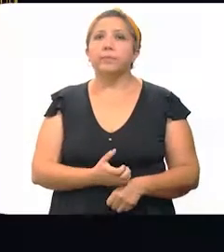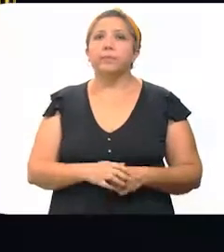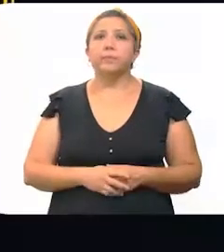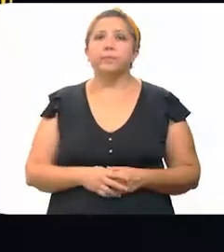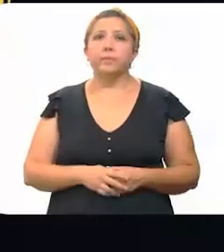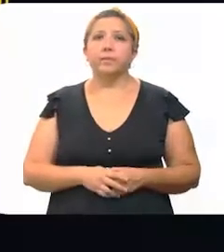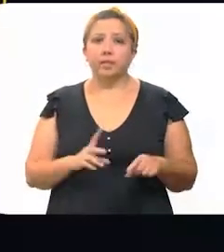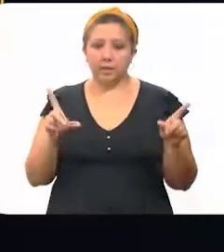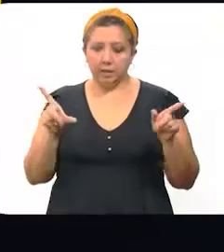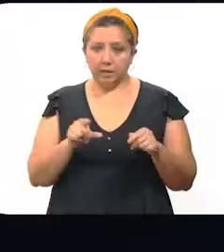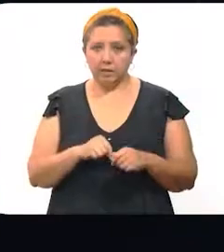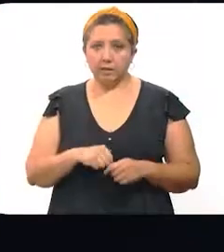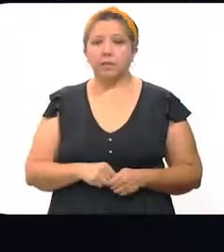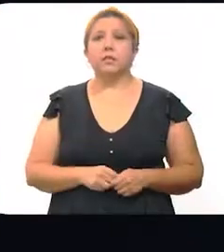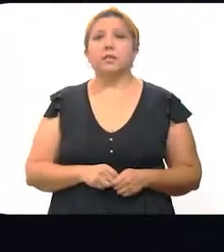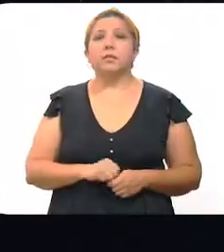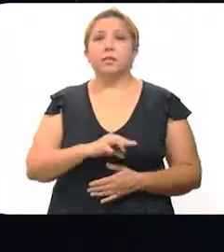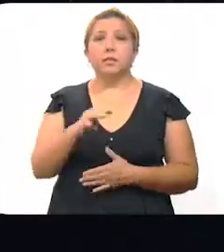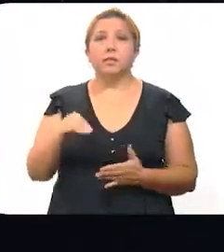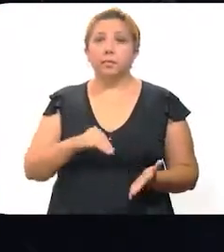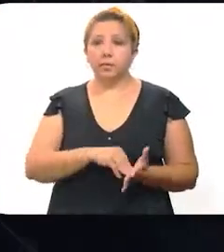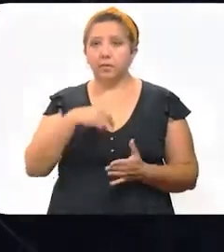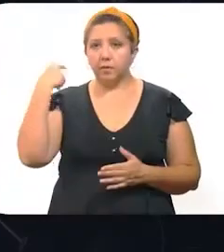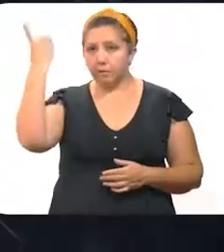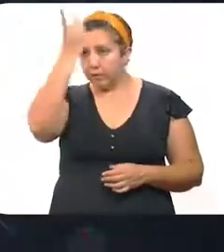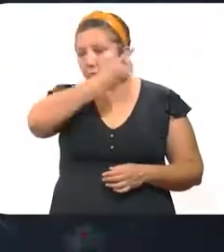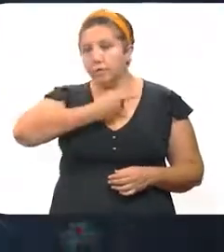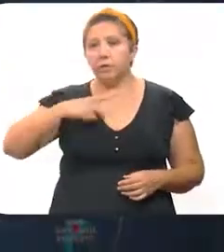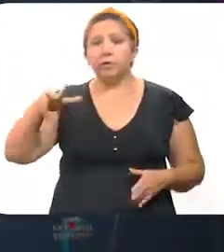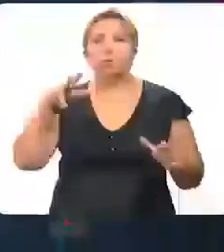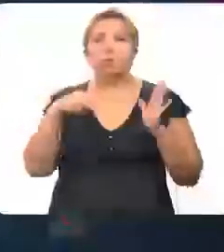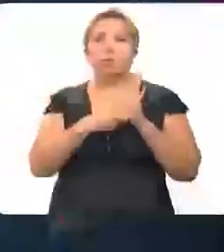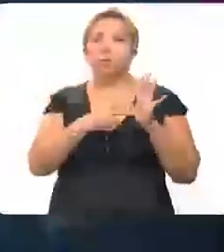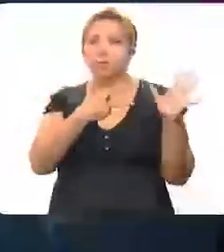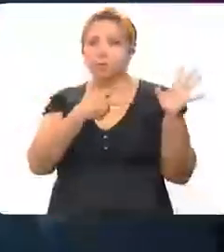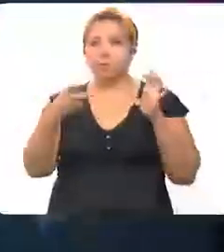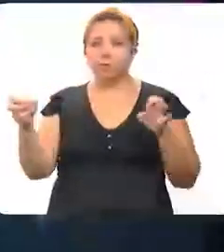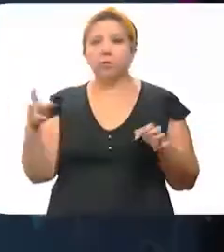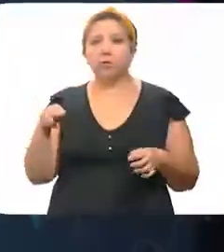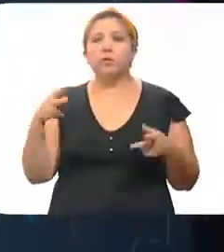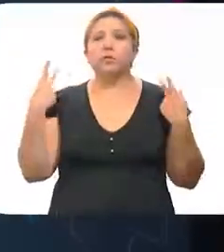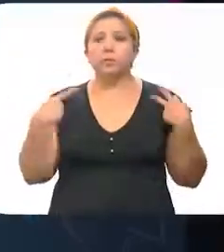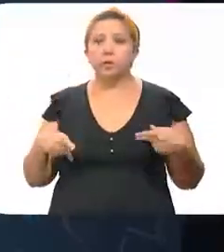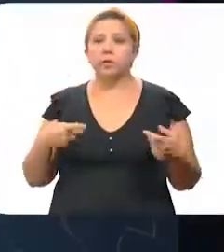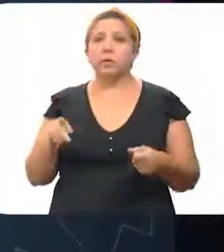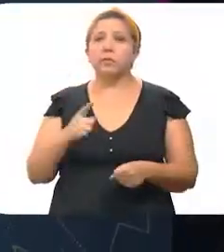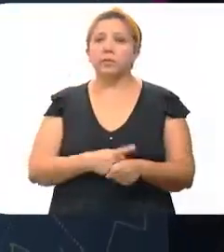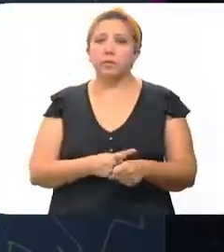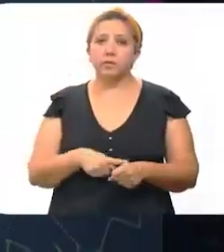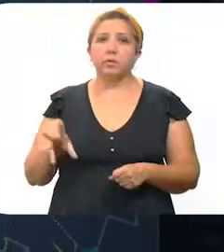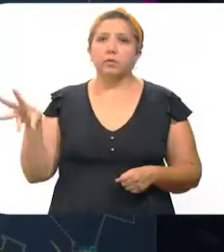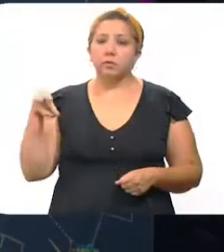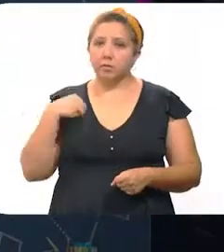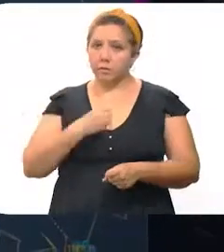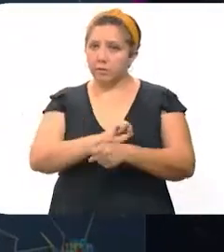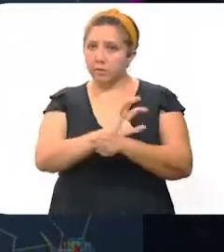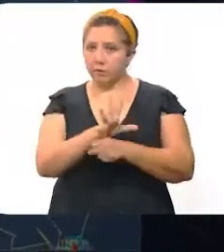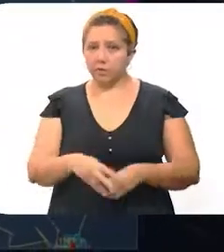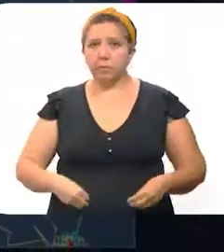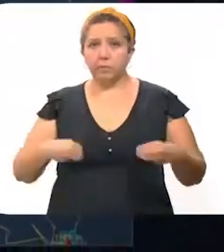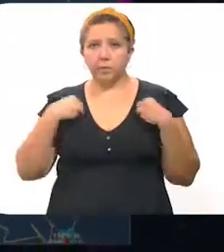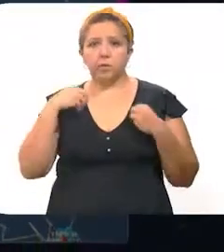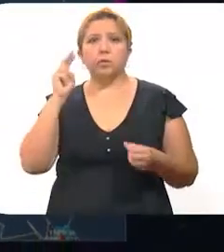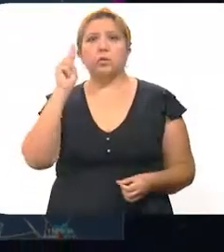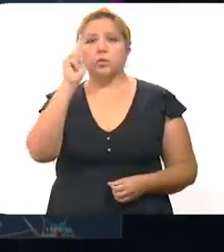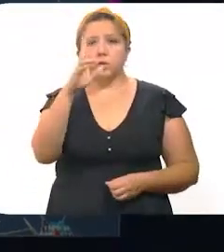estado. Específicamente, en Mérida se han diagnosticado 18.880 personas contagiadas de coronavirus, que viven